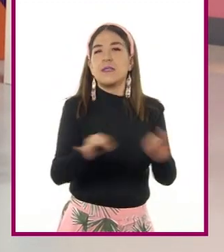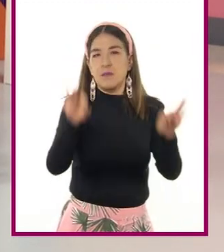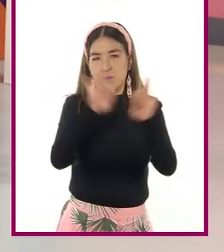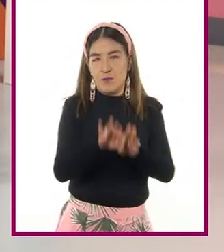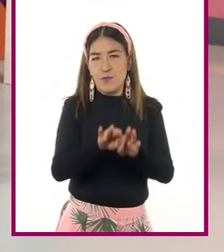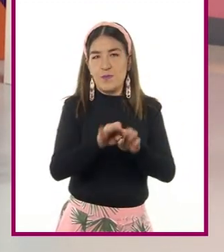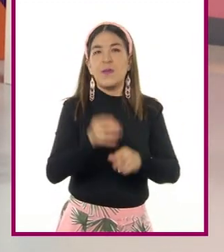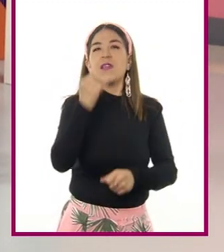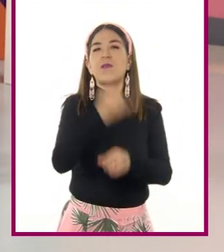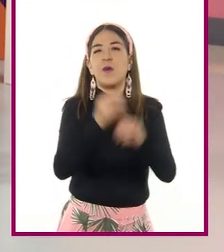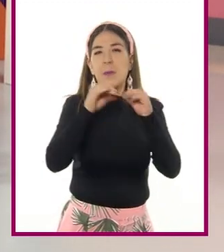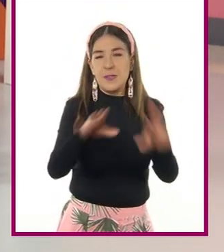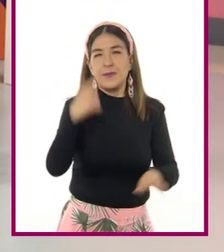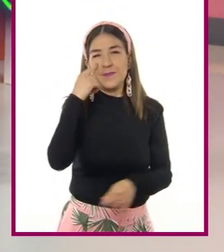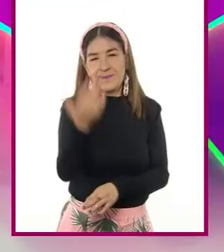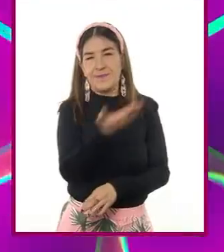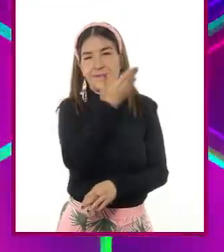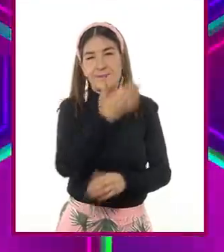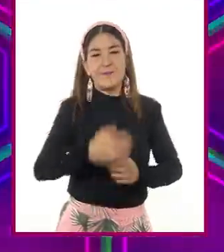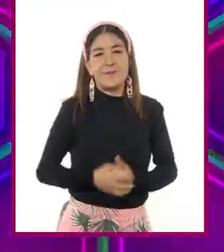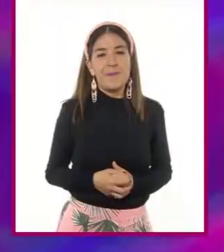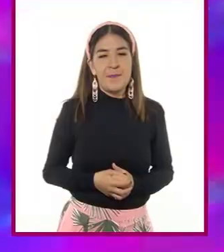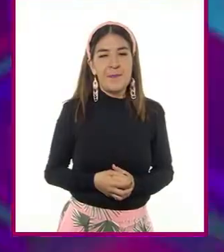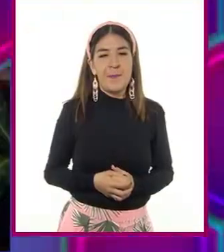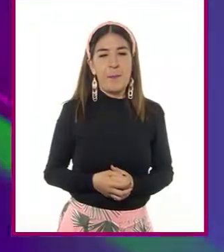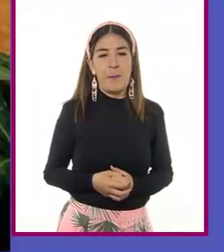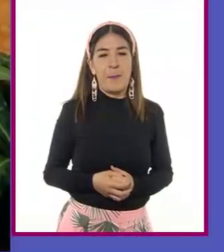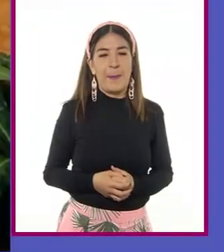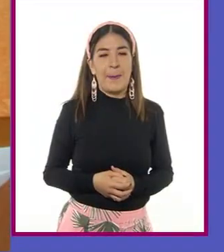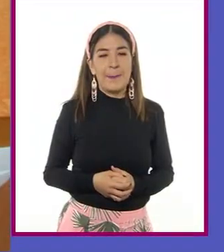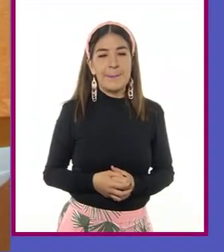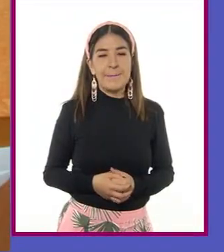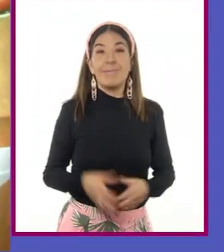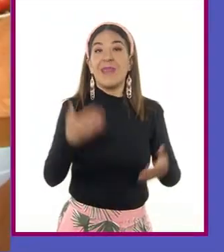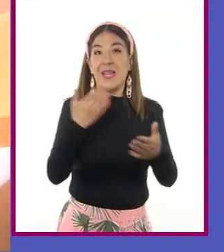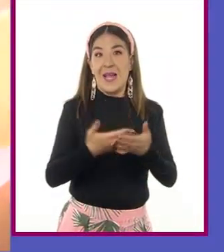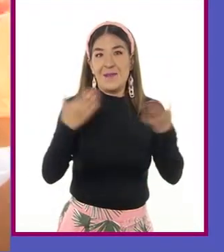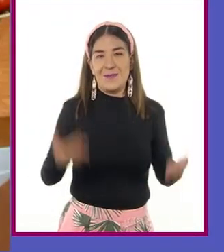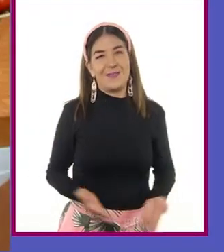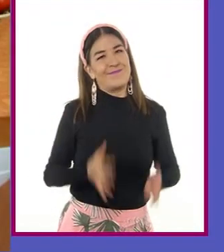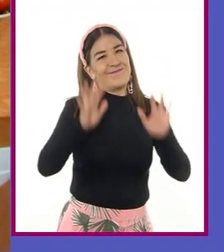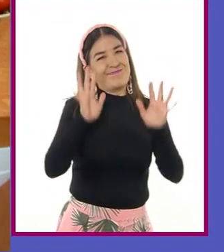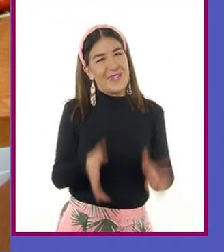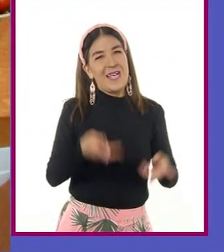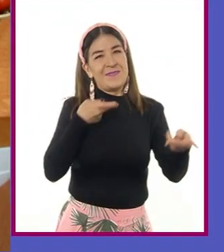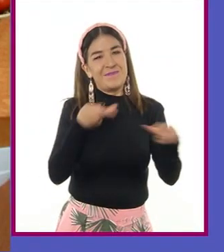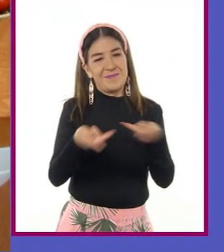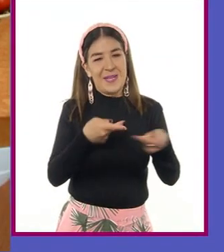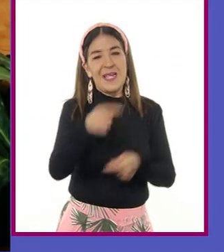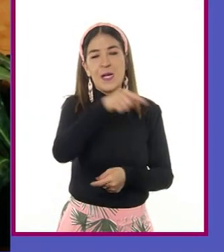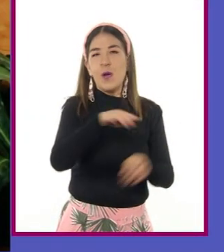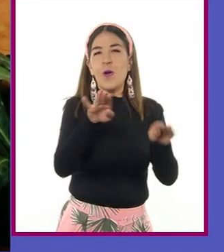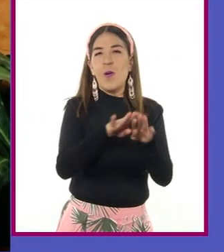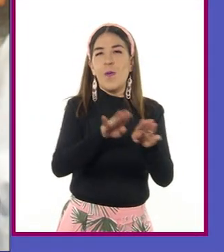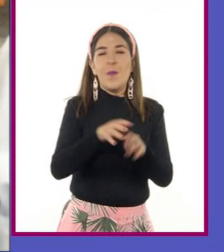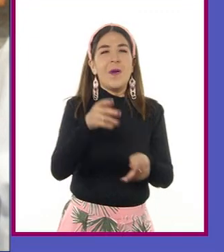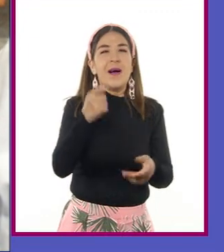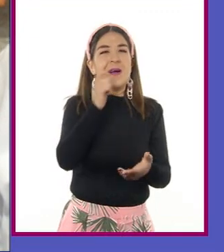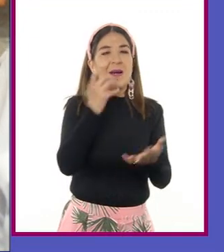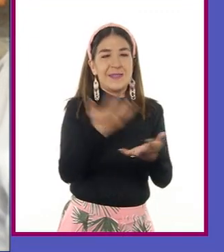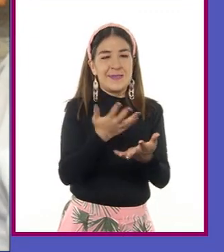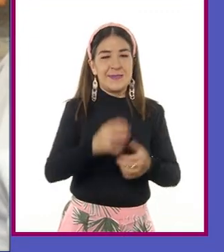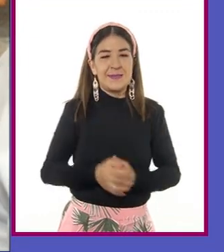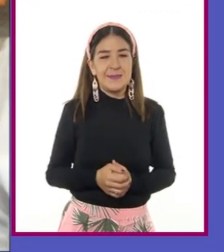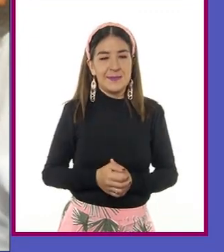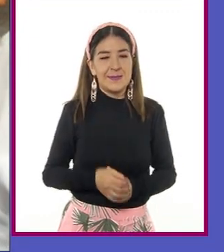secuencia. Acompáñenme a verlo. Ahora sí podemos empezar a preparar nuestra ensalada.